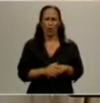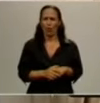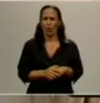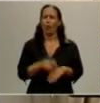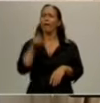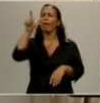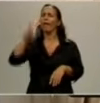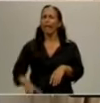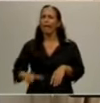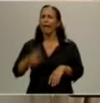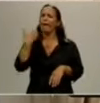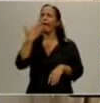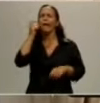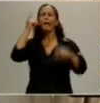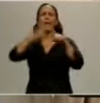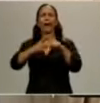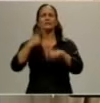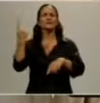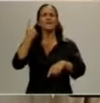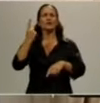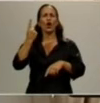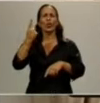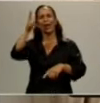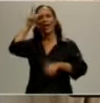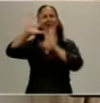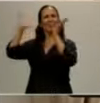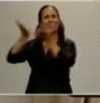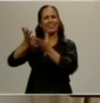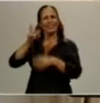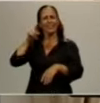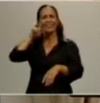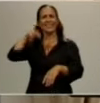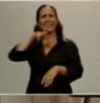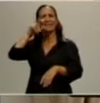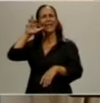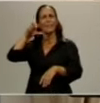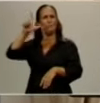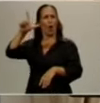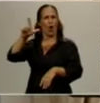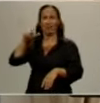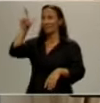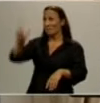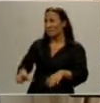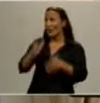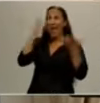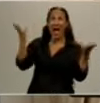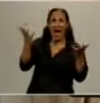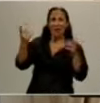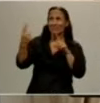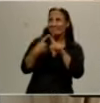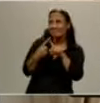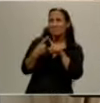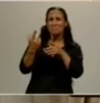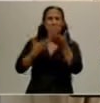las declaraciones del exdirector de Interpol, un hombre insospechado de cualquier vinculación con cualquier